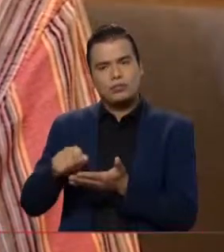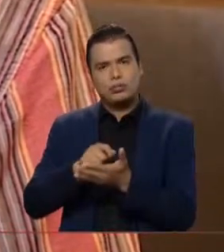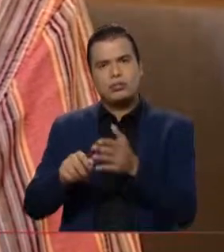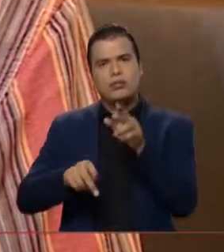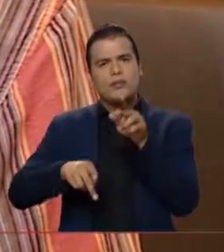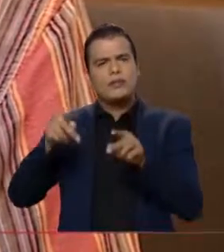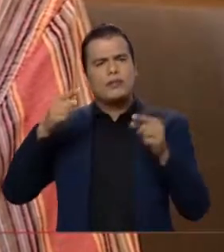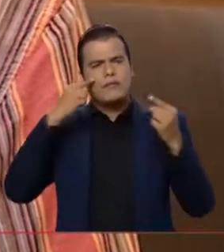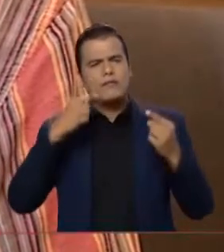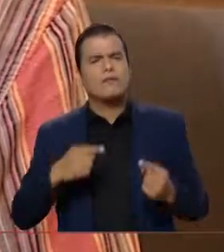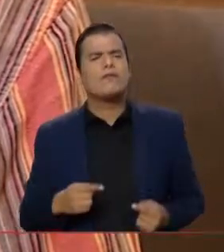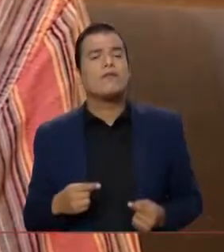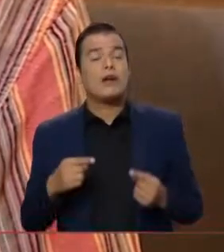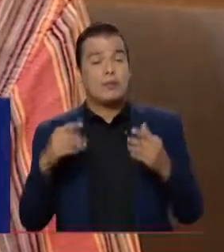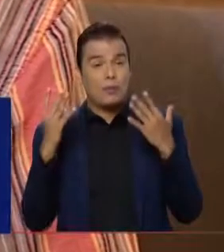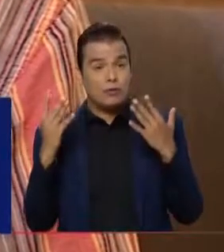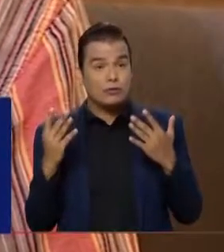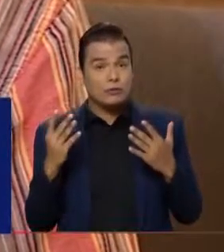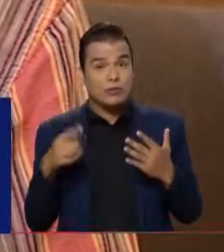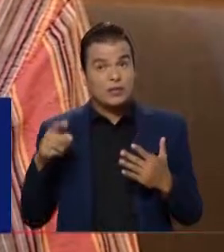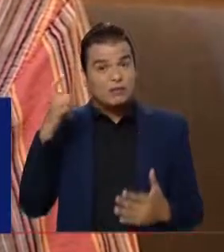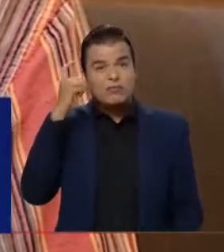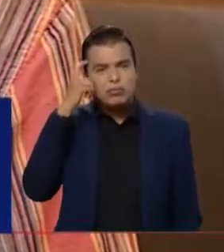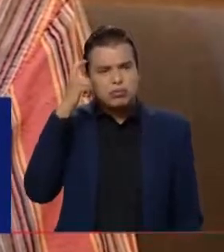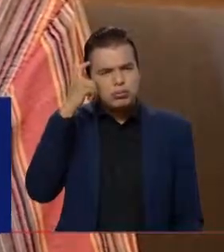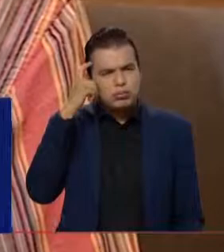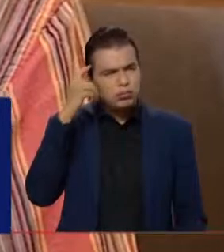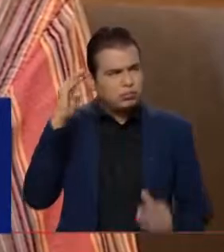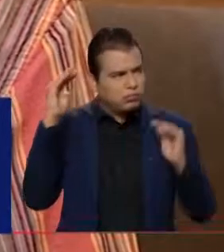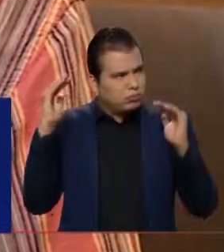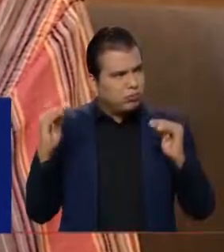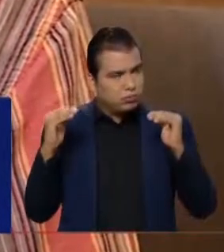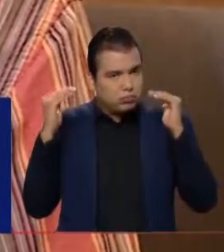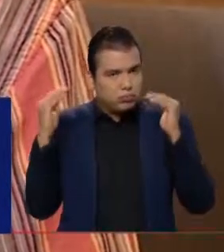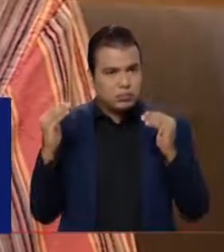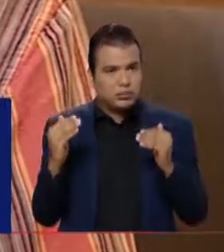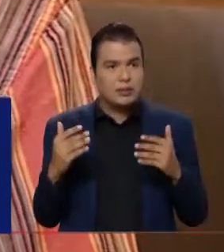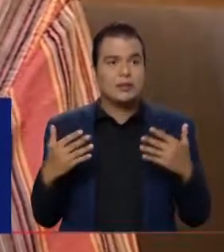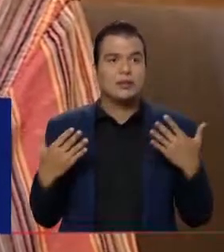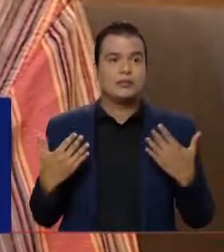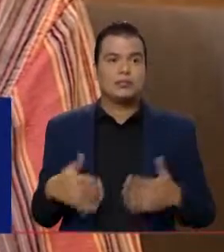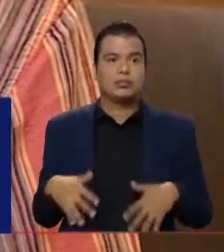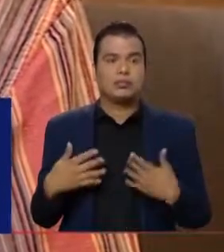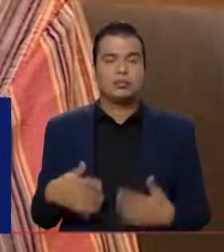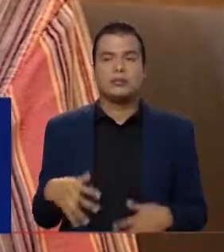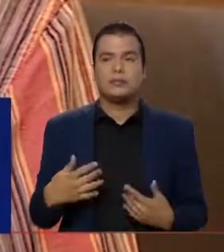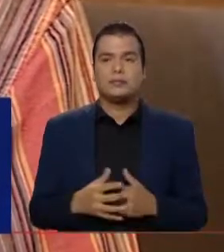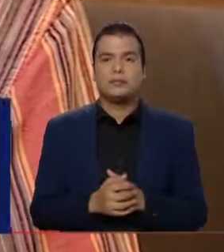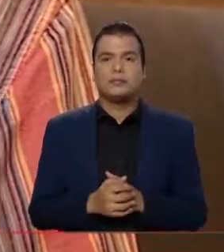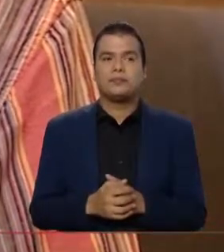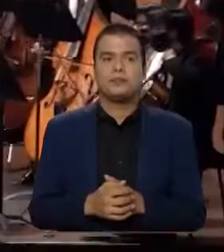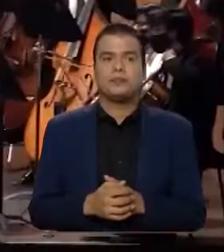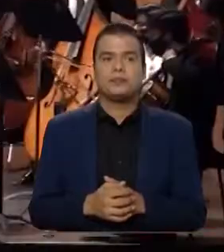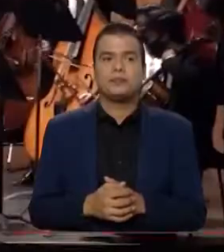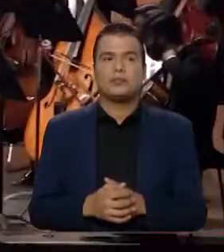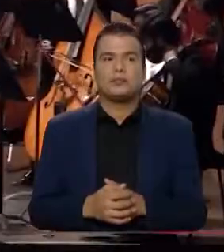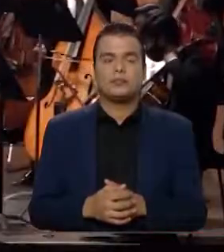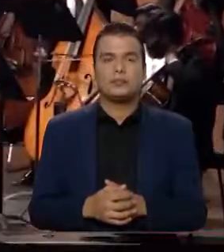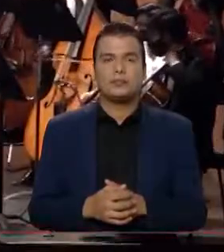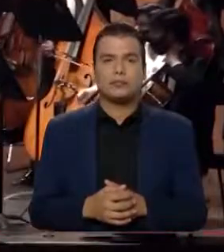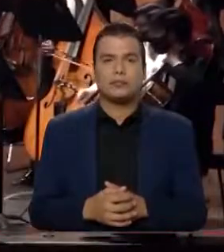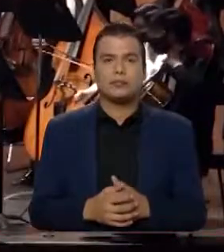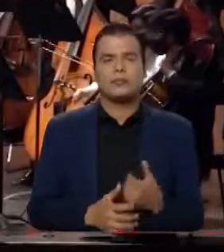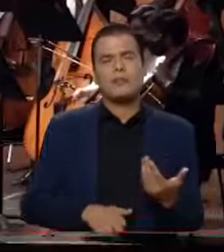tres, digamos, genios de la música de cine, Morricone, Rota y Bacalov.